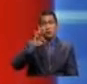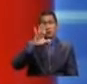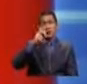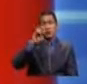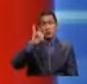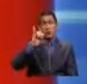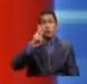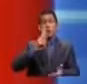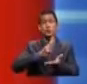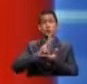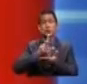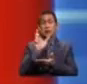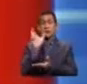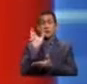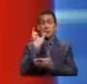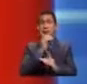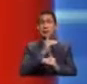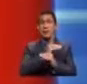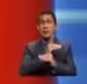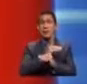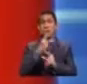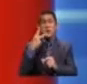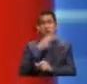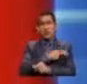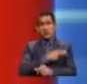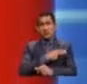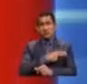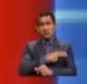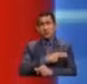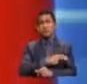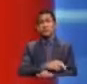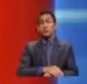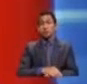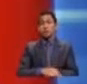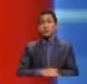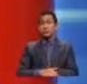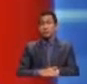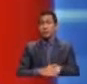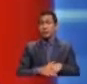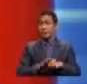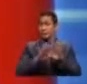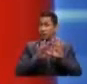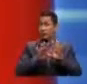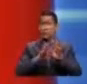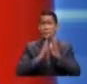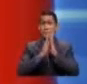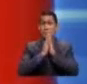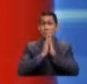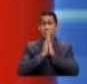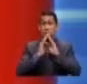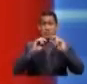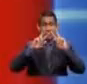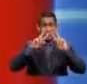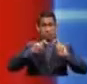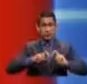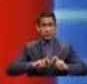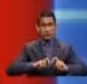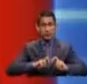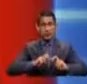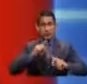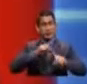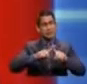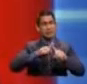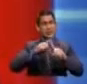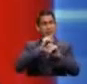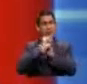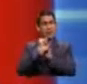carné de discapacidad para comprar un bote en $16,000. Dijo que solicitó información a otras instituciones. Cristian